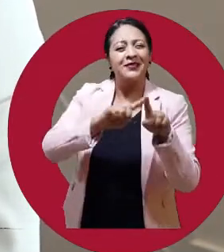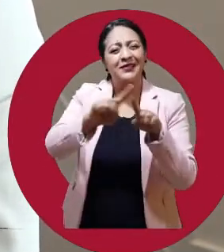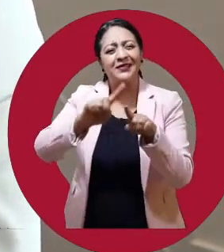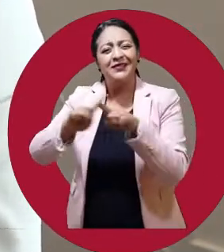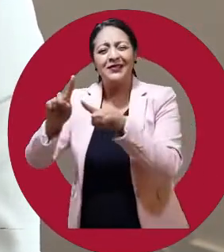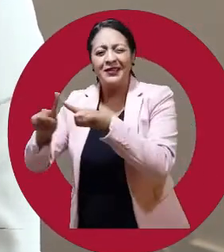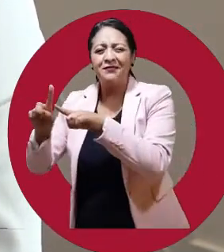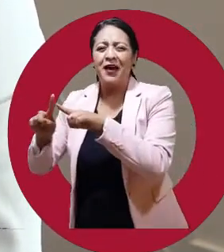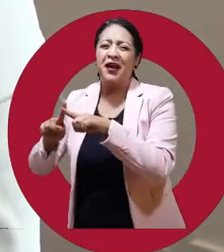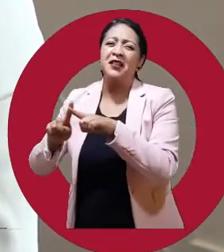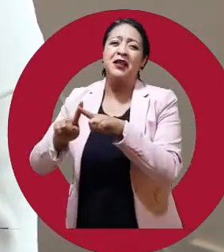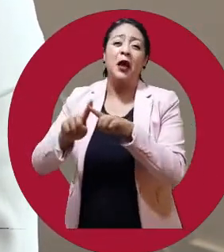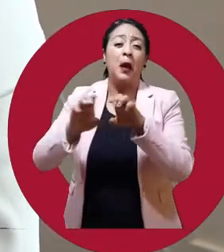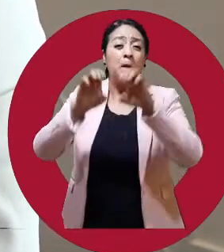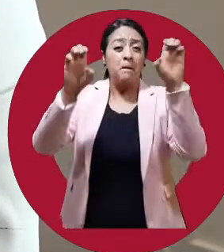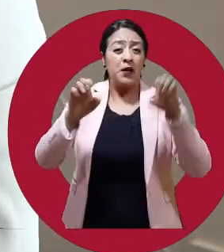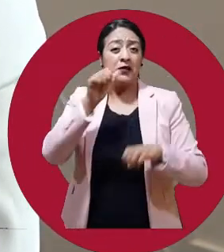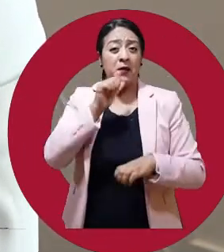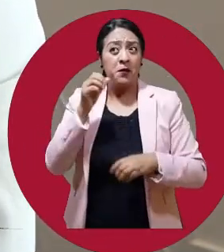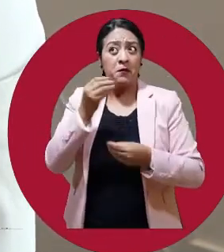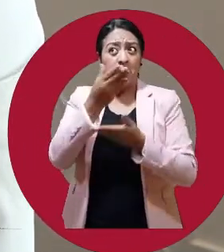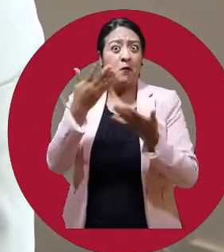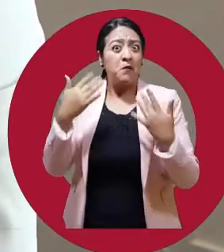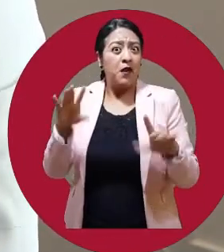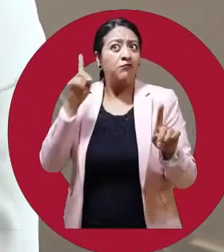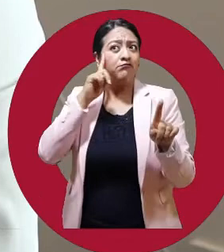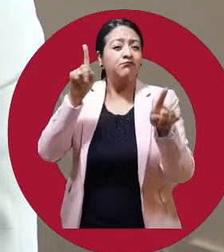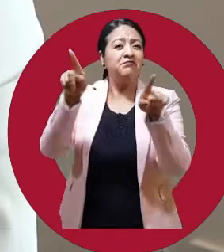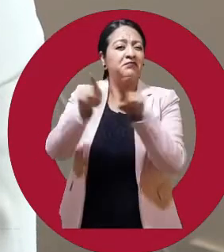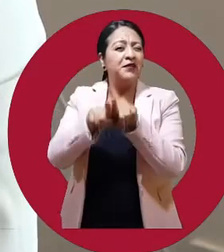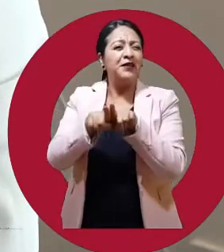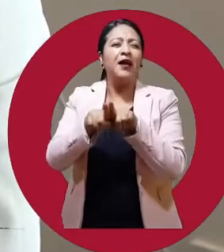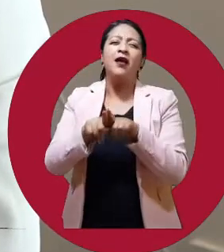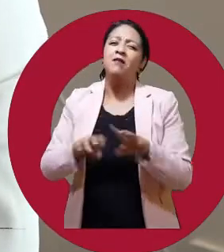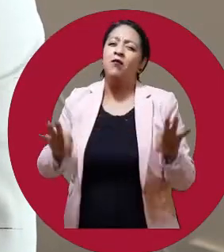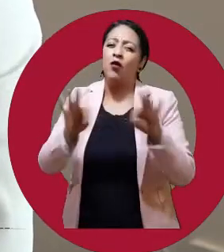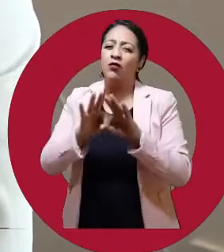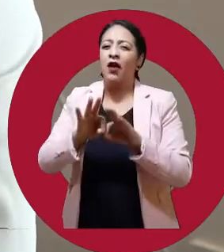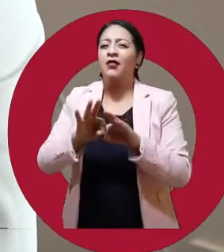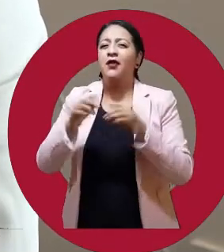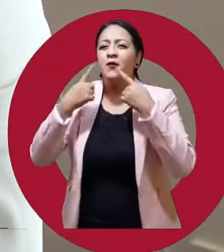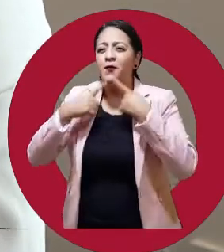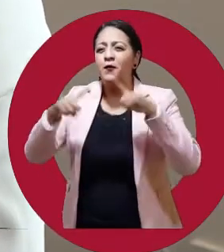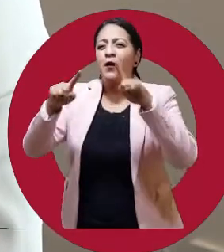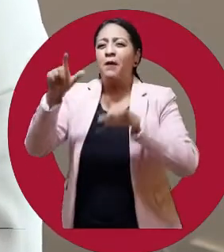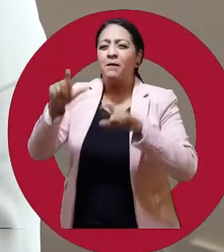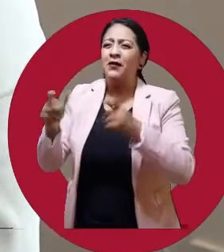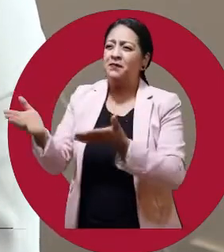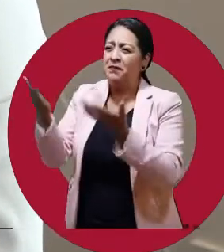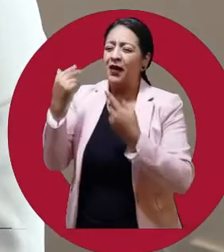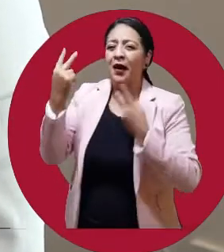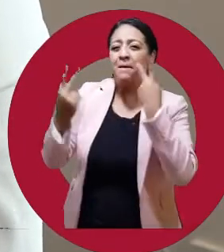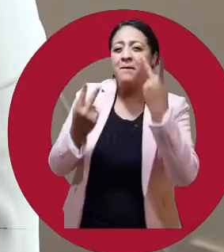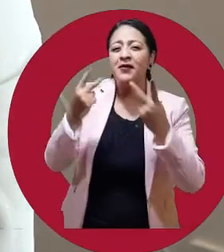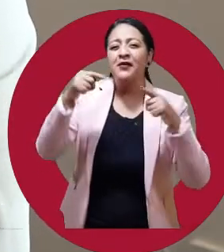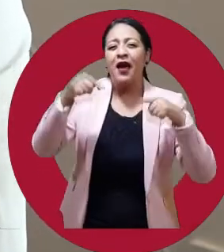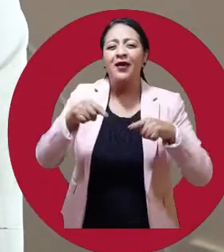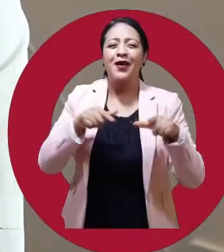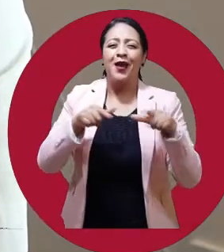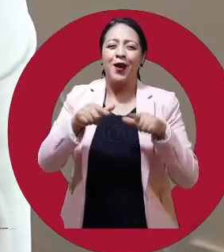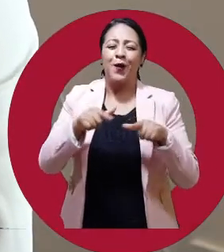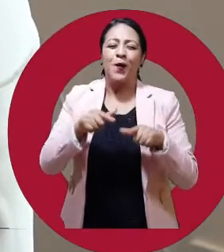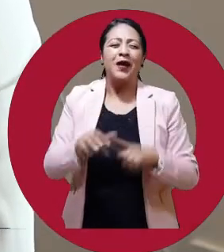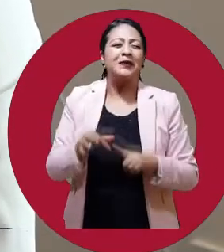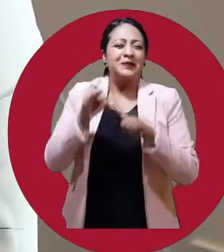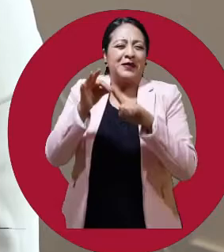empresa privada ya lo mencionaban anteriormente, enfocado siempre en ofertar a la ciudadanía ecuatoriana una oferta distinta para que nos